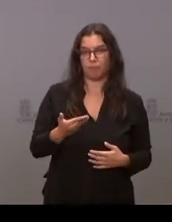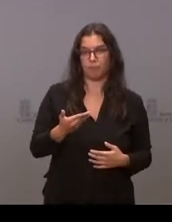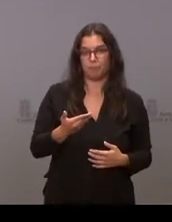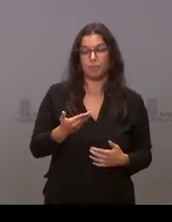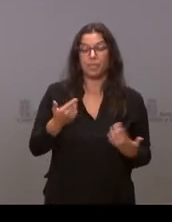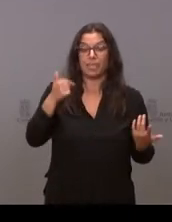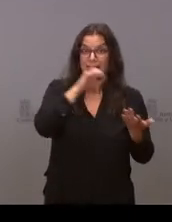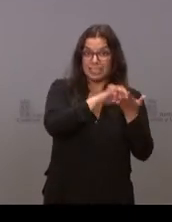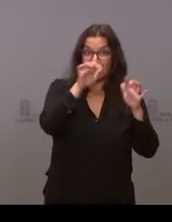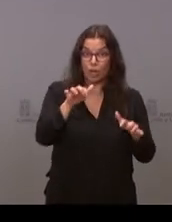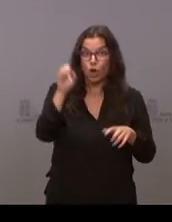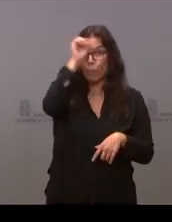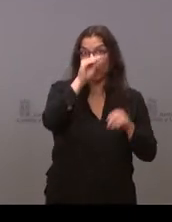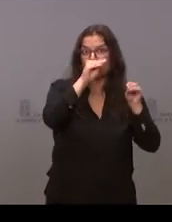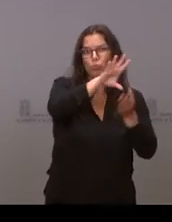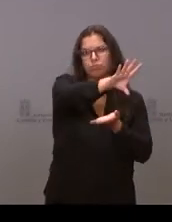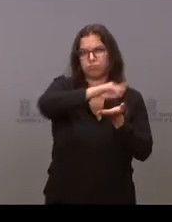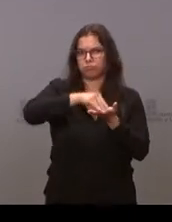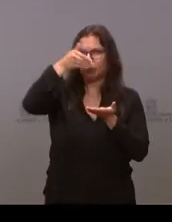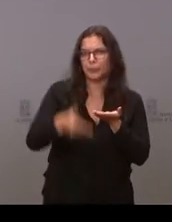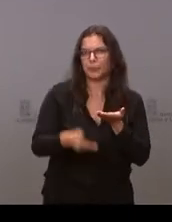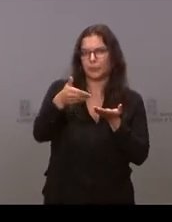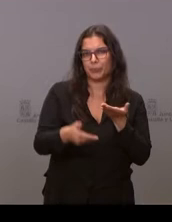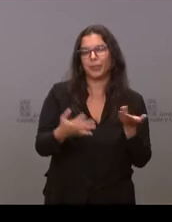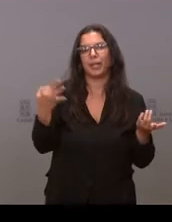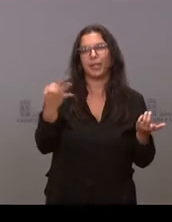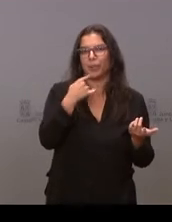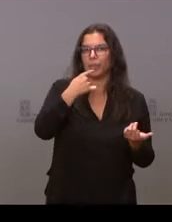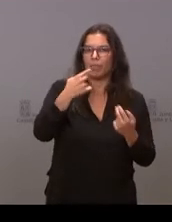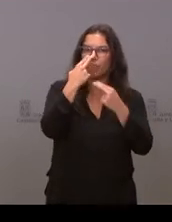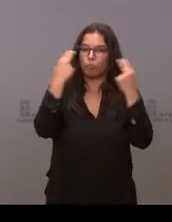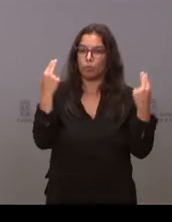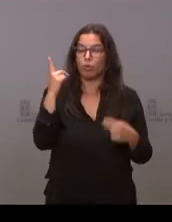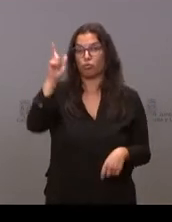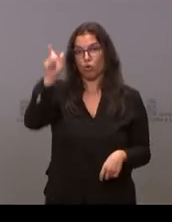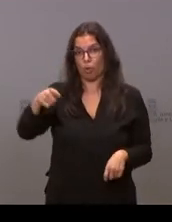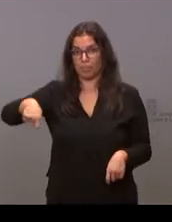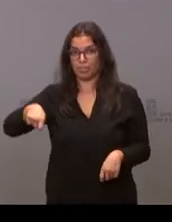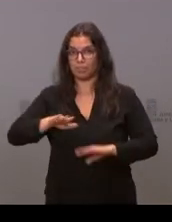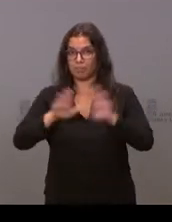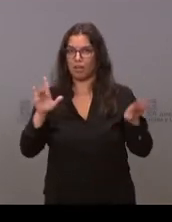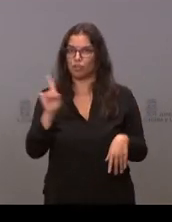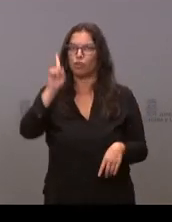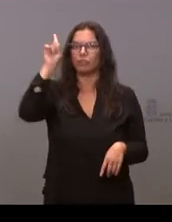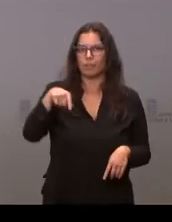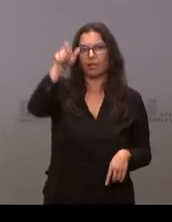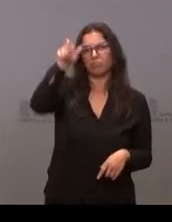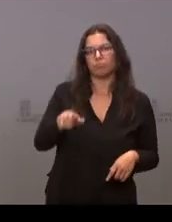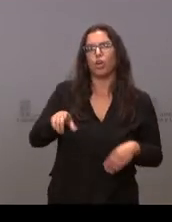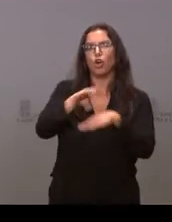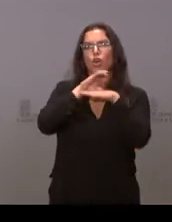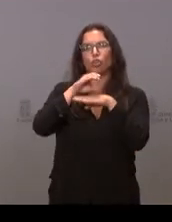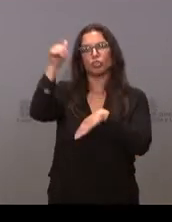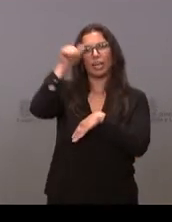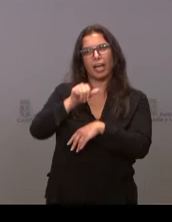de Castilla y León es muy importante. Y debo saludar públicamente no solo al presidente, sino también al consejero y a su equipo